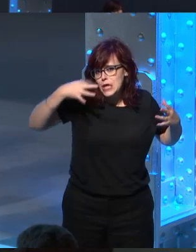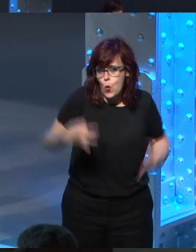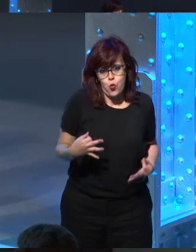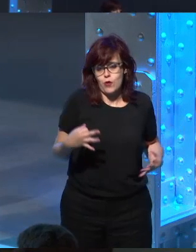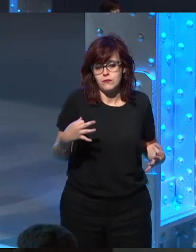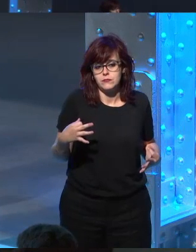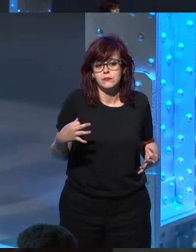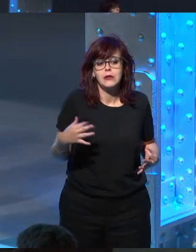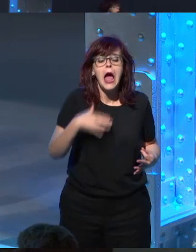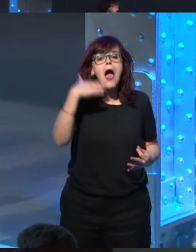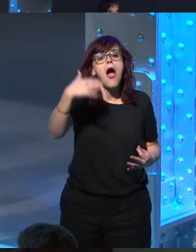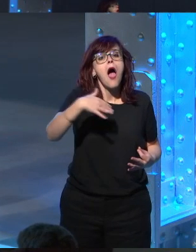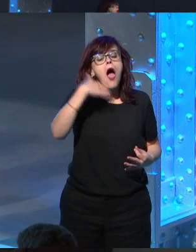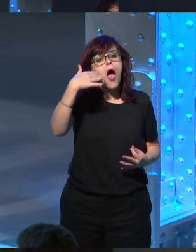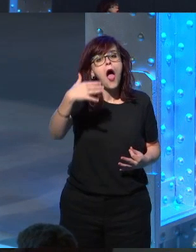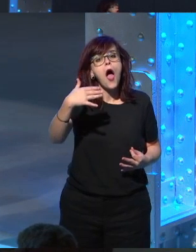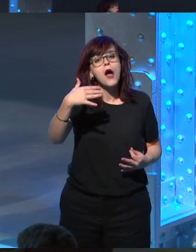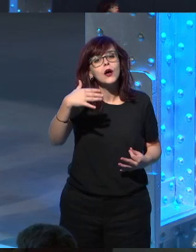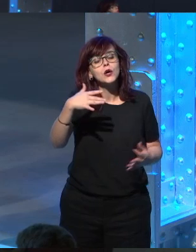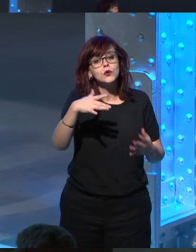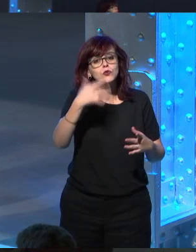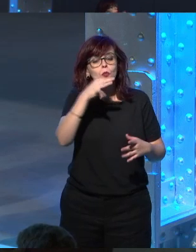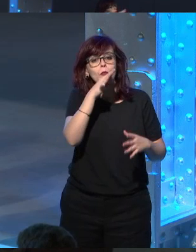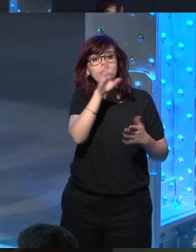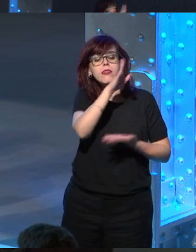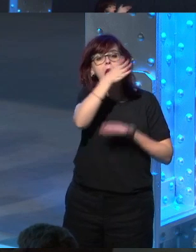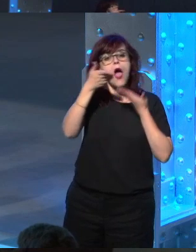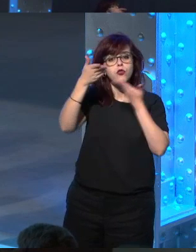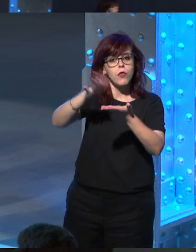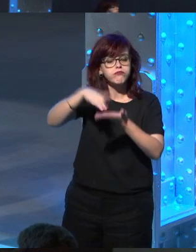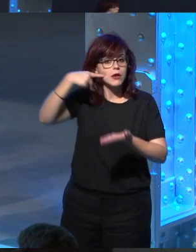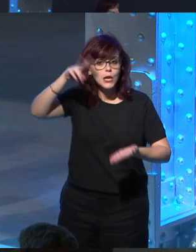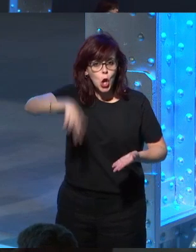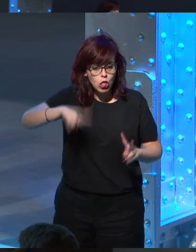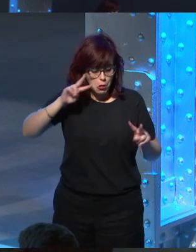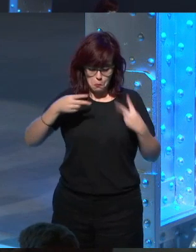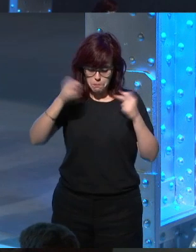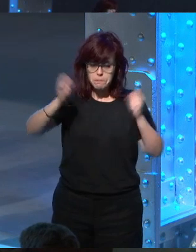Creo que una manera en la que puedes ayudar con eso es reconociéndolo.